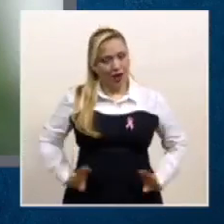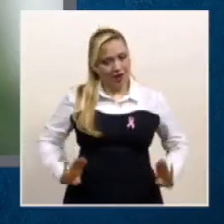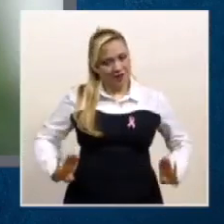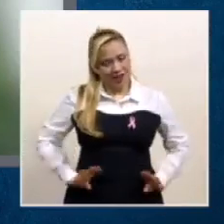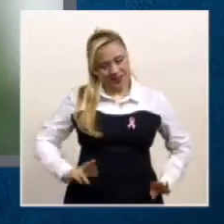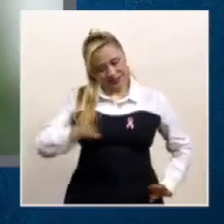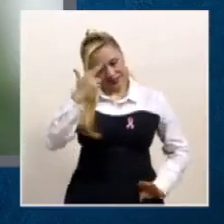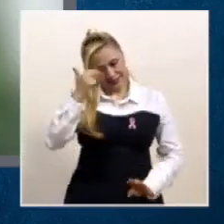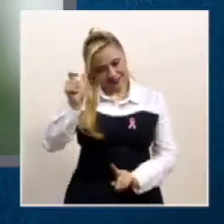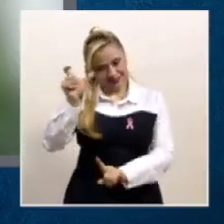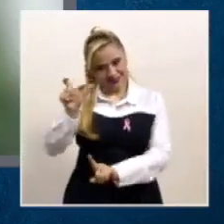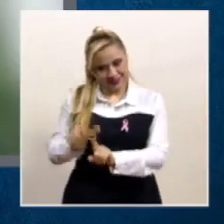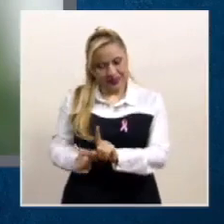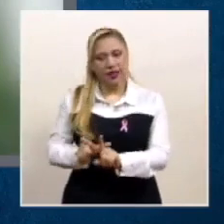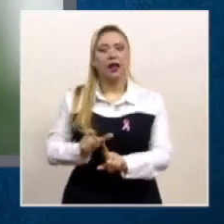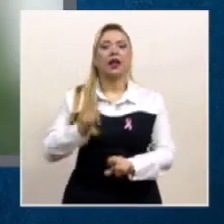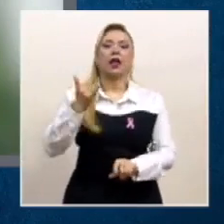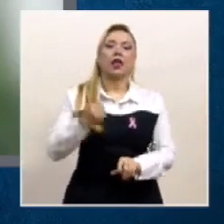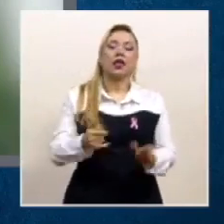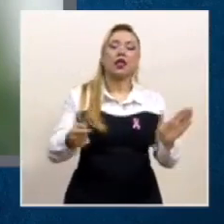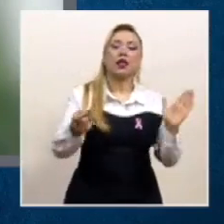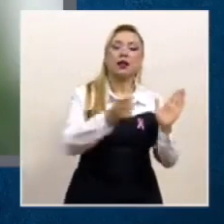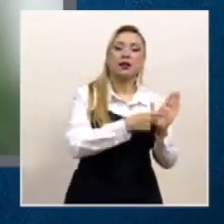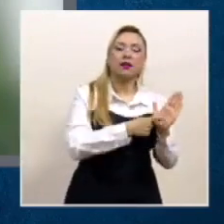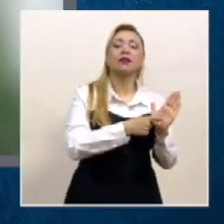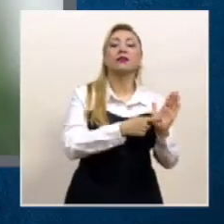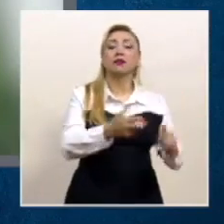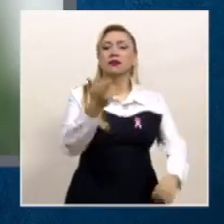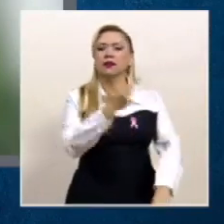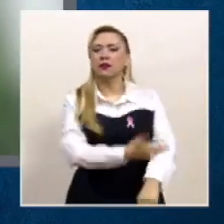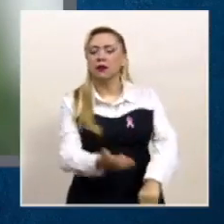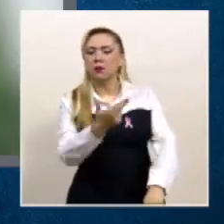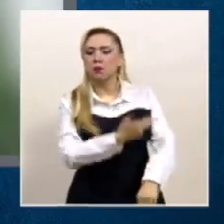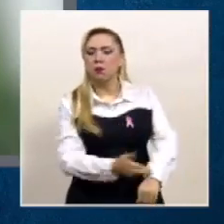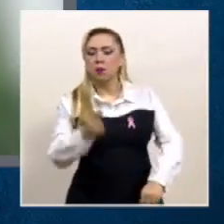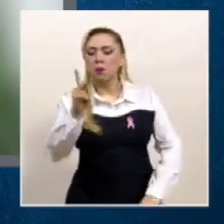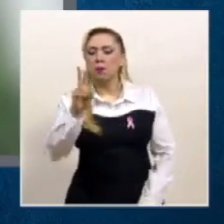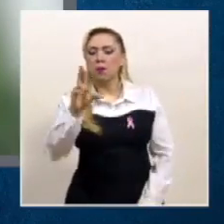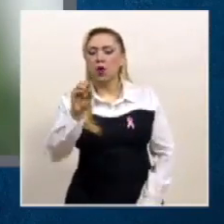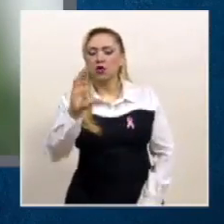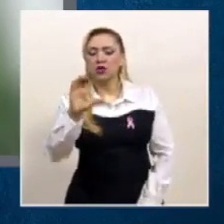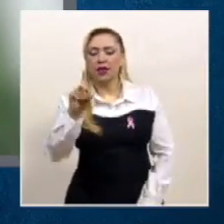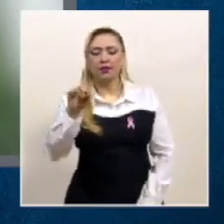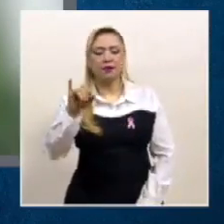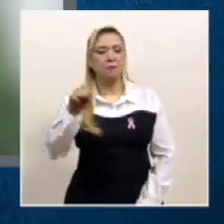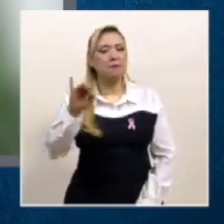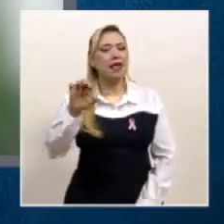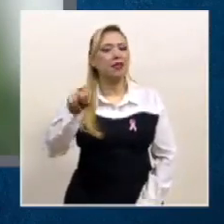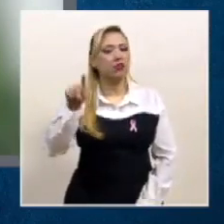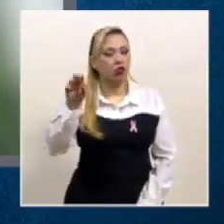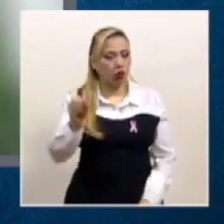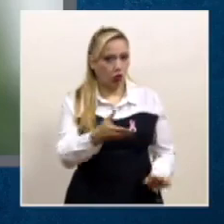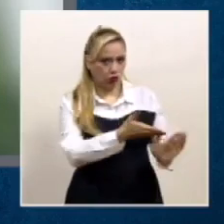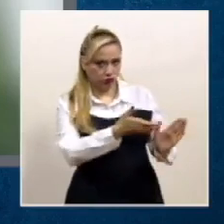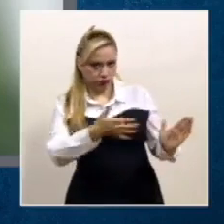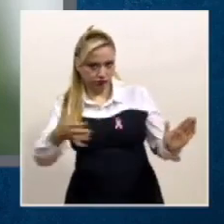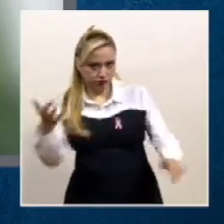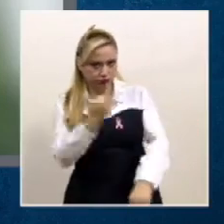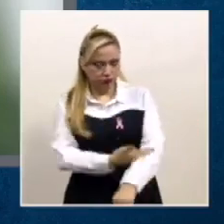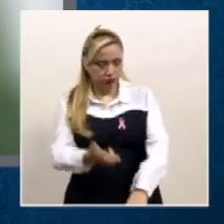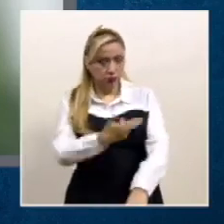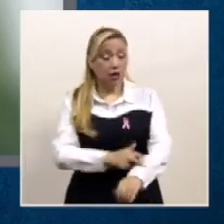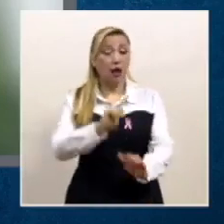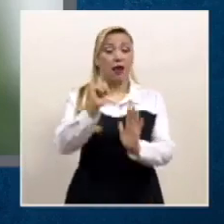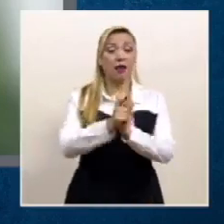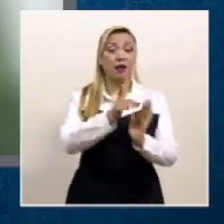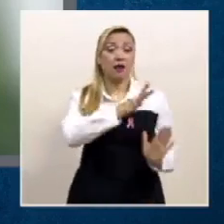procedimiento con una particularidad que establece precisamente la Convención y la misma Ley General, que retoma muchos elementos de